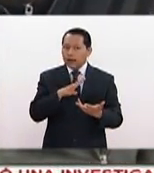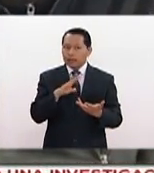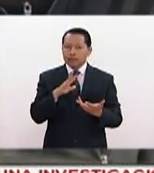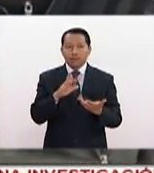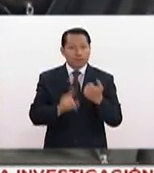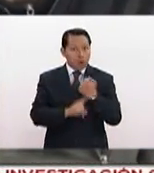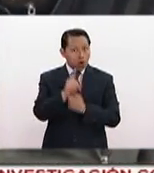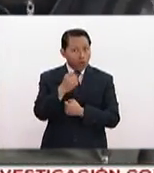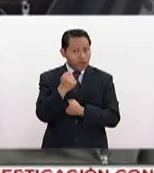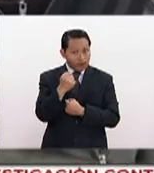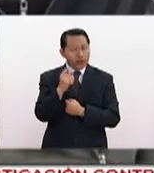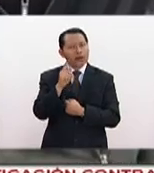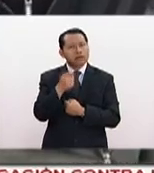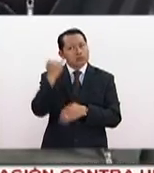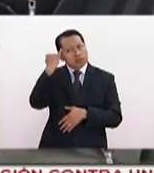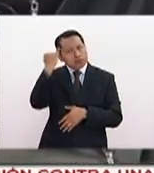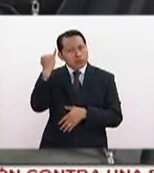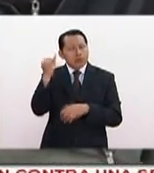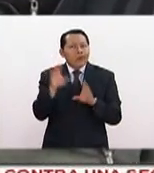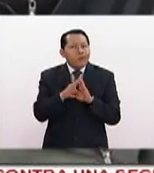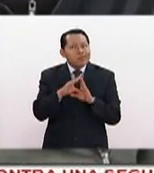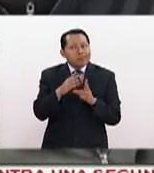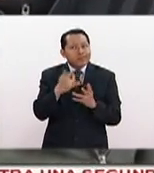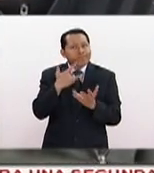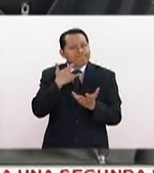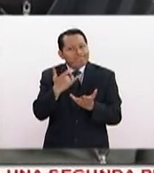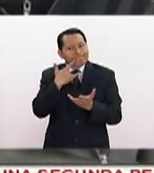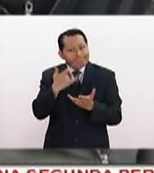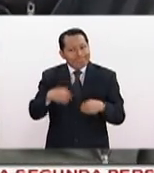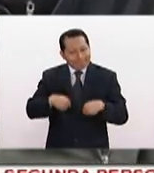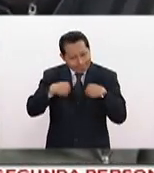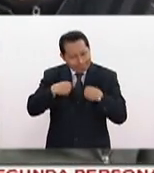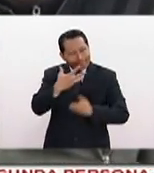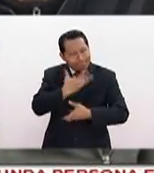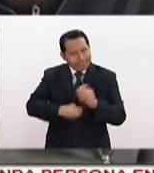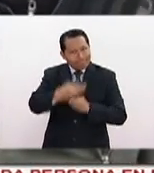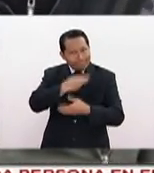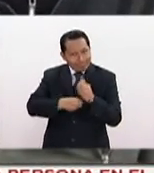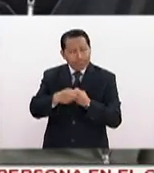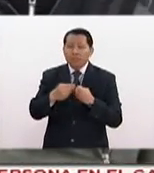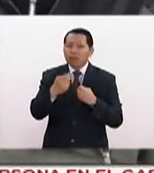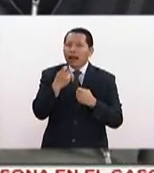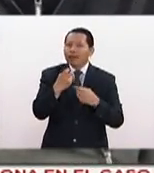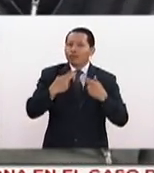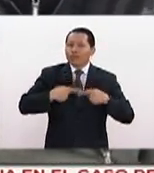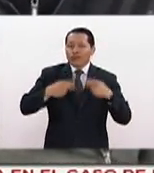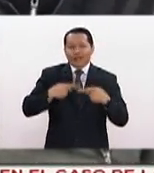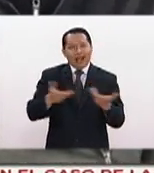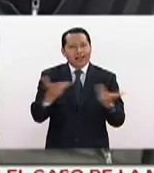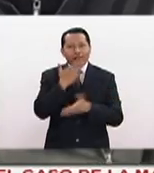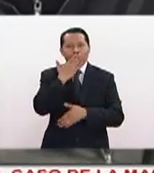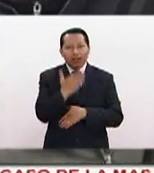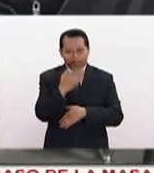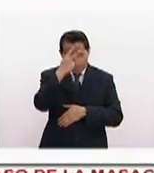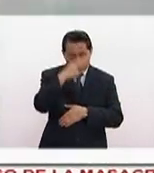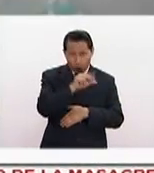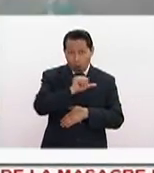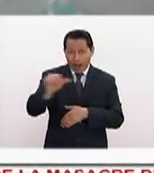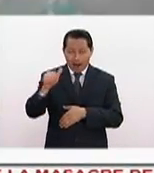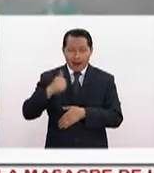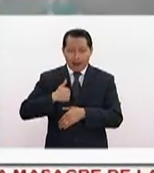buscar maneras creativas de sobrevivir. Y estas personas que conocimos en el camino lo están haciendo muy bien, desde México hasta